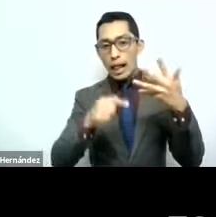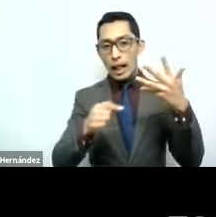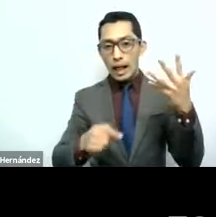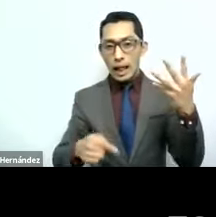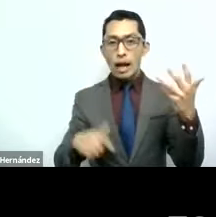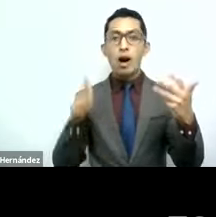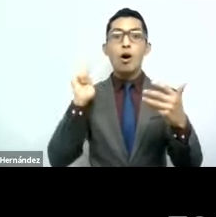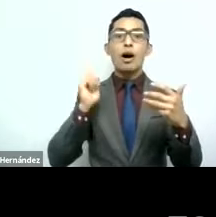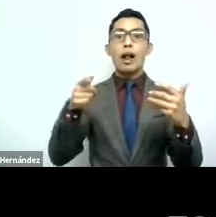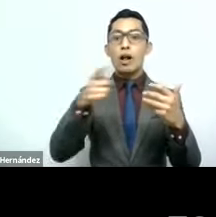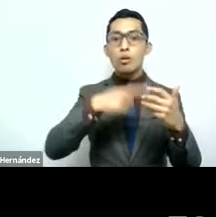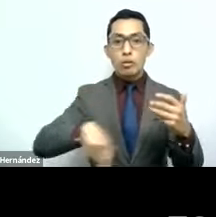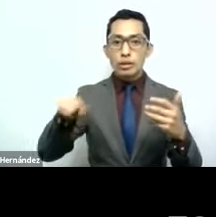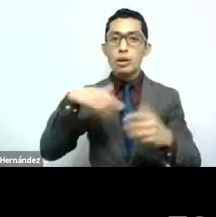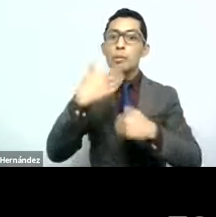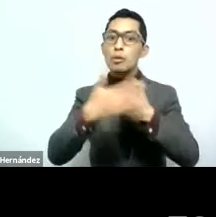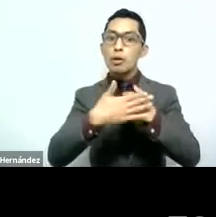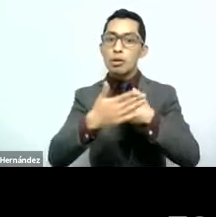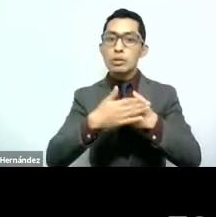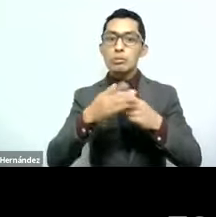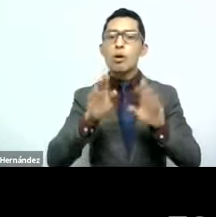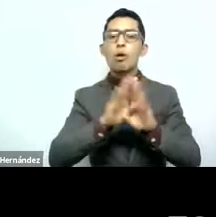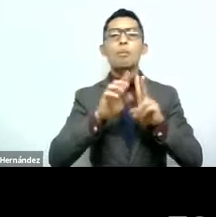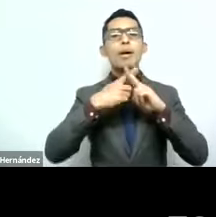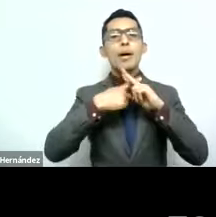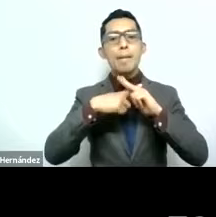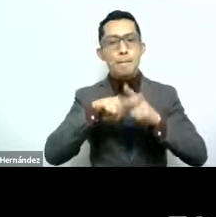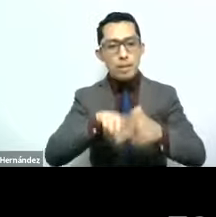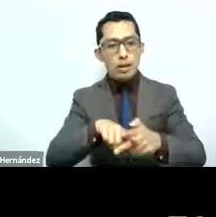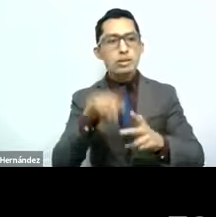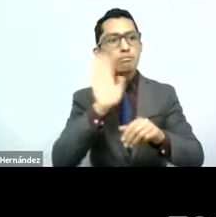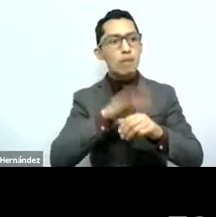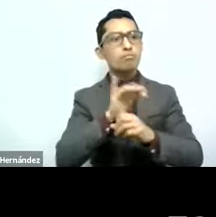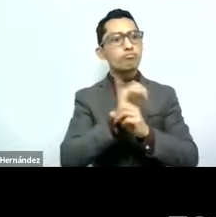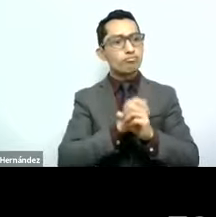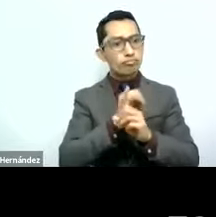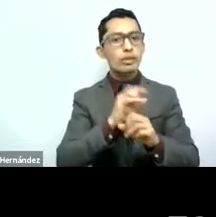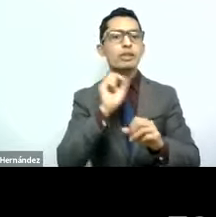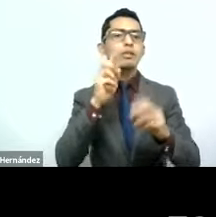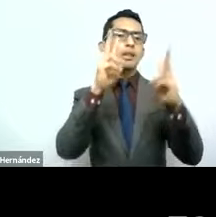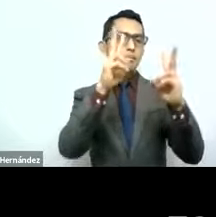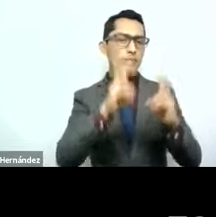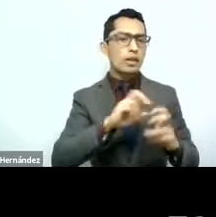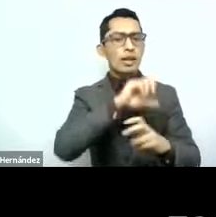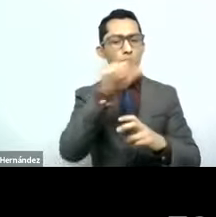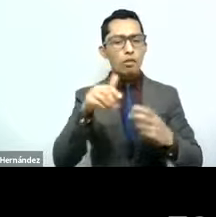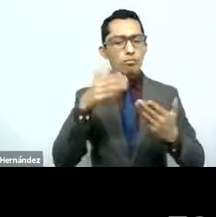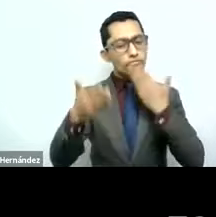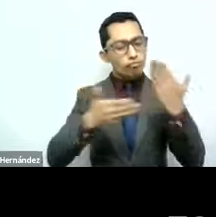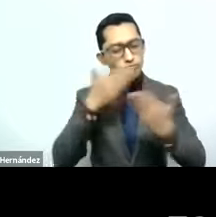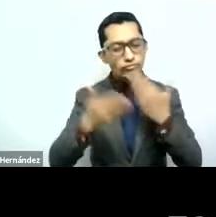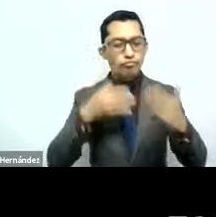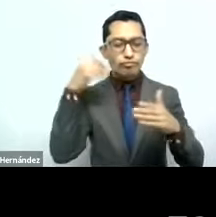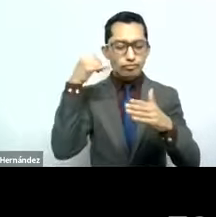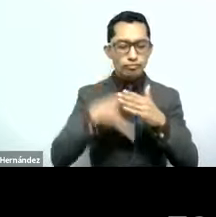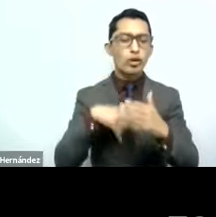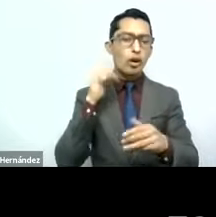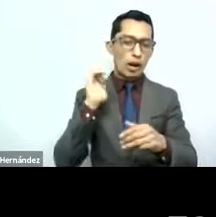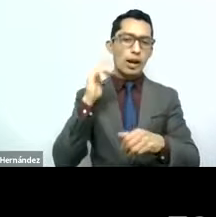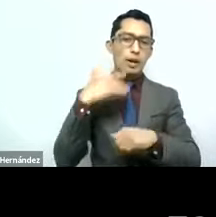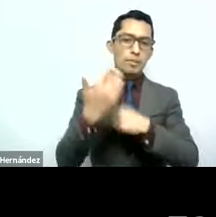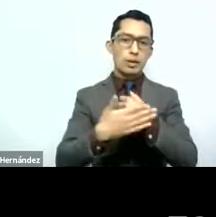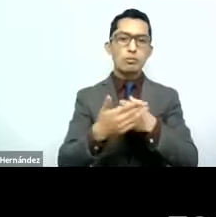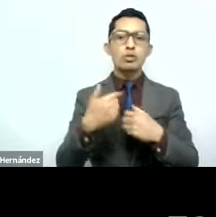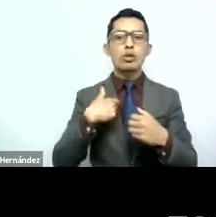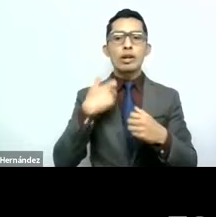que los incentive a seguir, a descargar el cuaderno y estudiarlo a mayor profundidad. Como